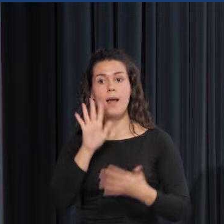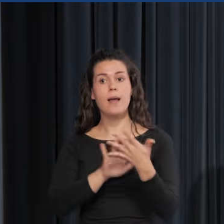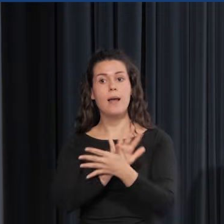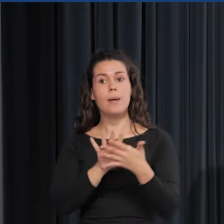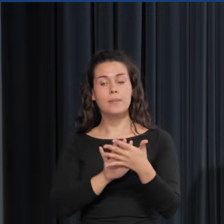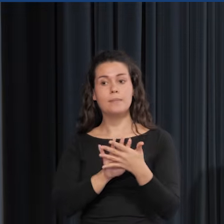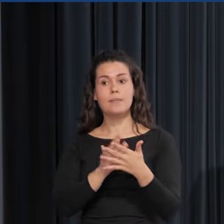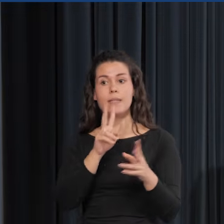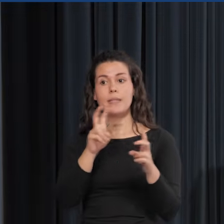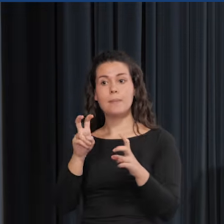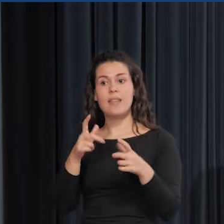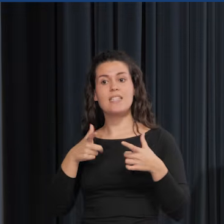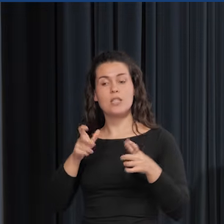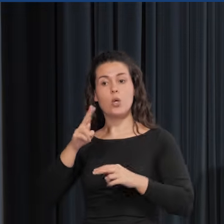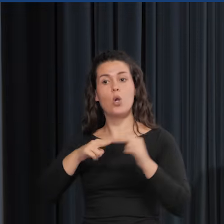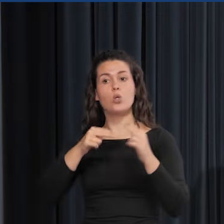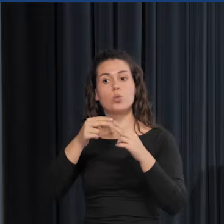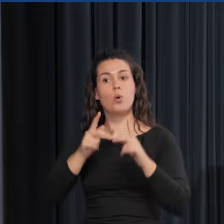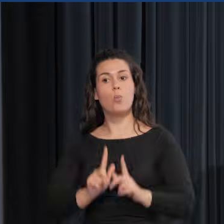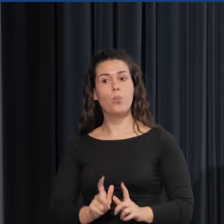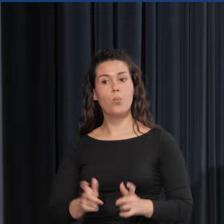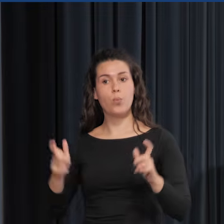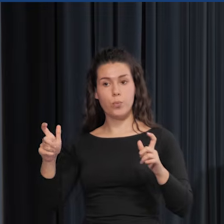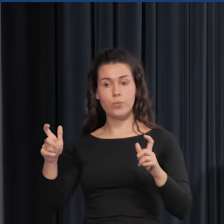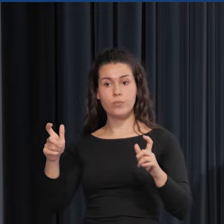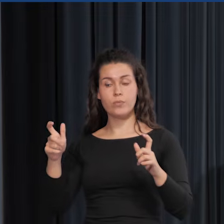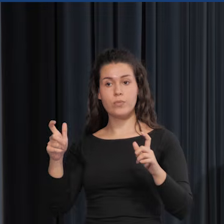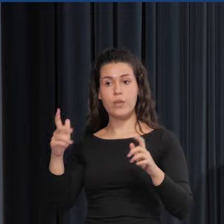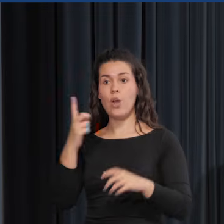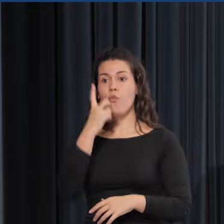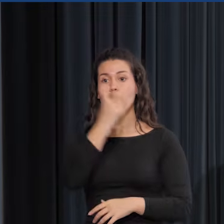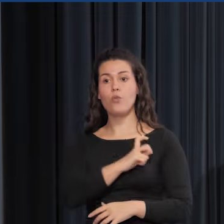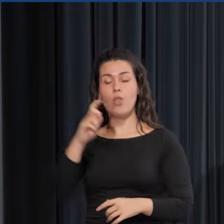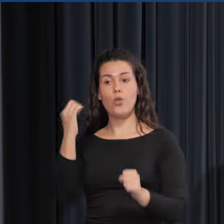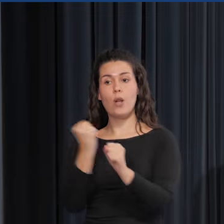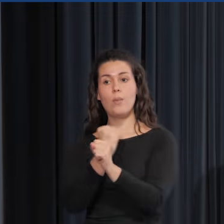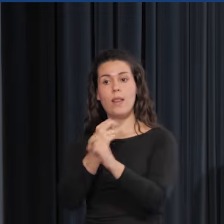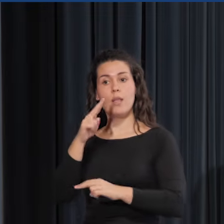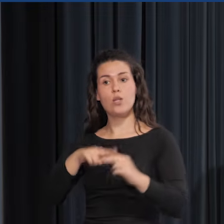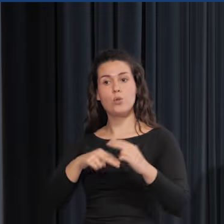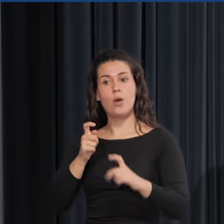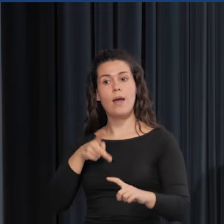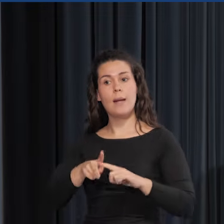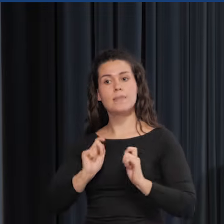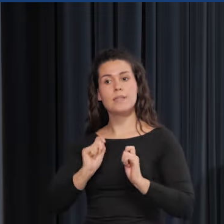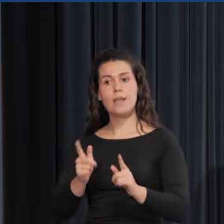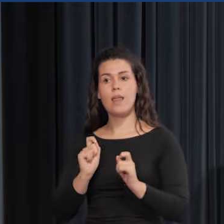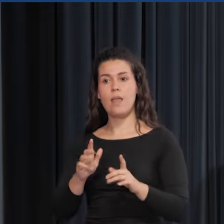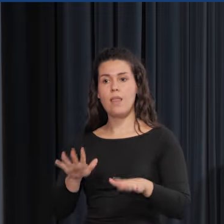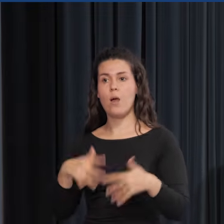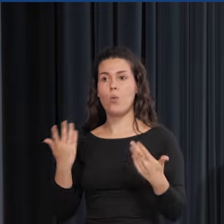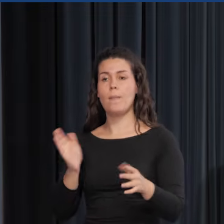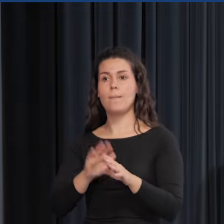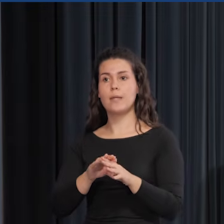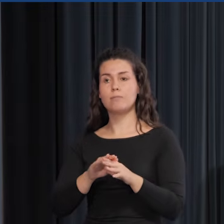sector. ¿Qué herramientas pone la Fundación Laboral de la Construcción para bueno, mirar hacia el futuro?